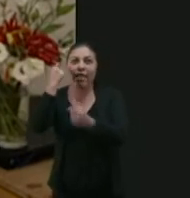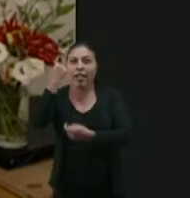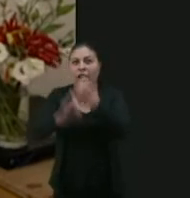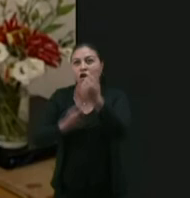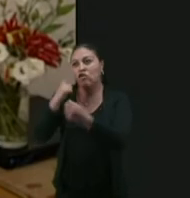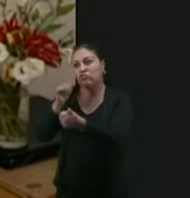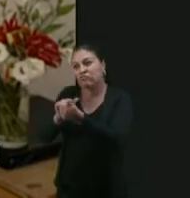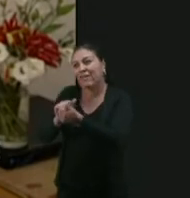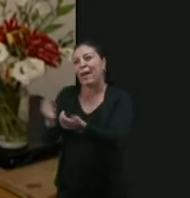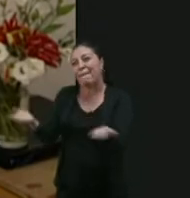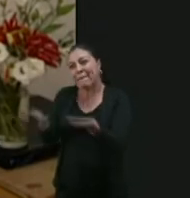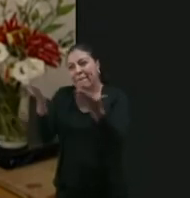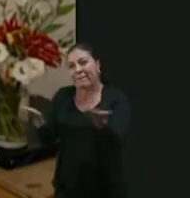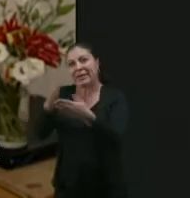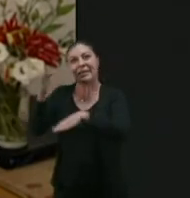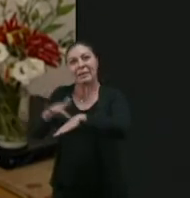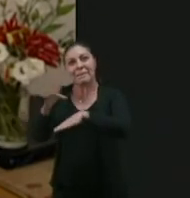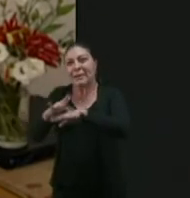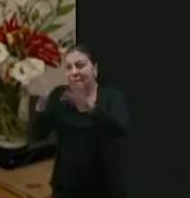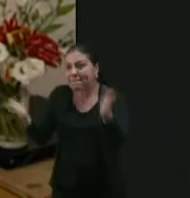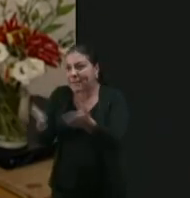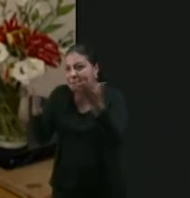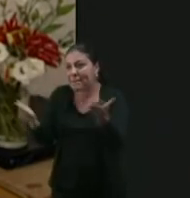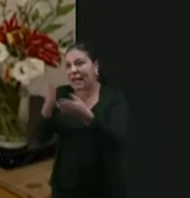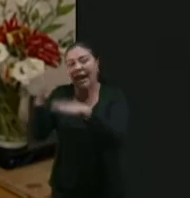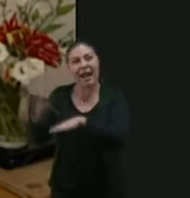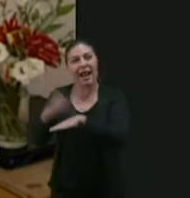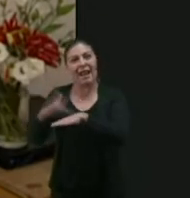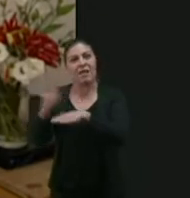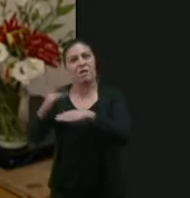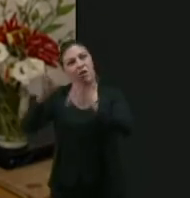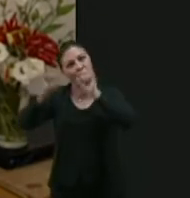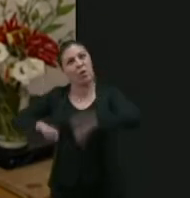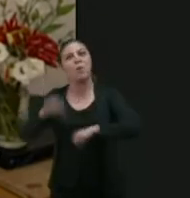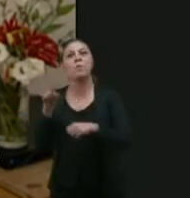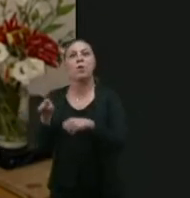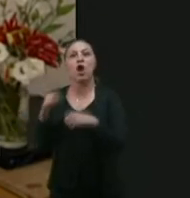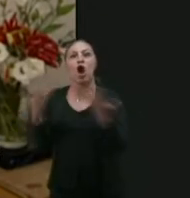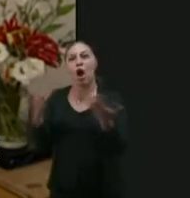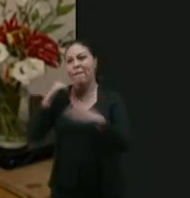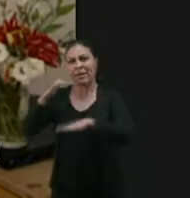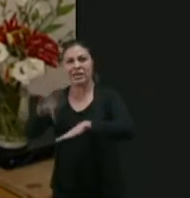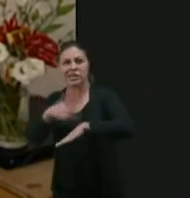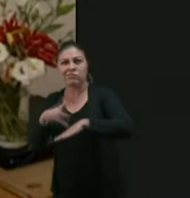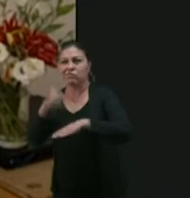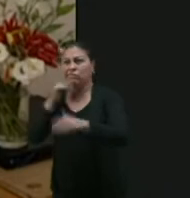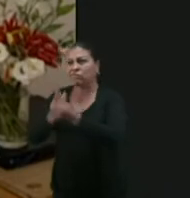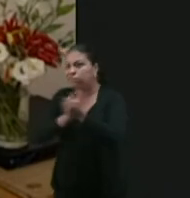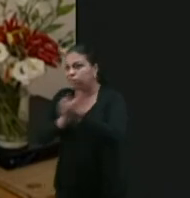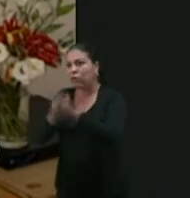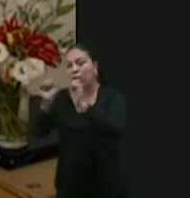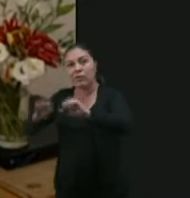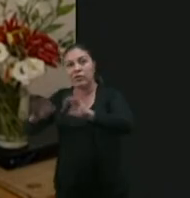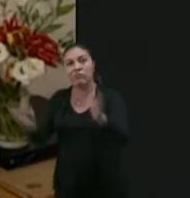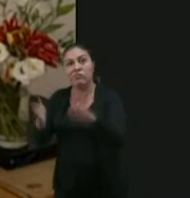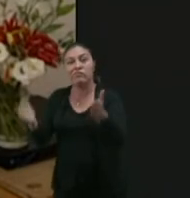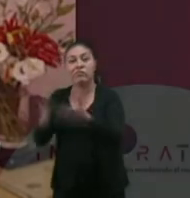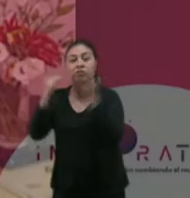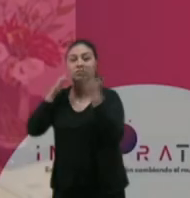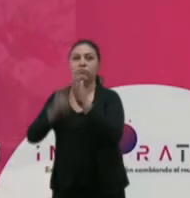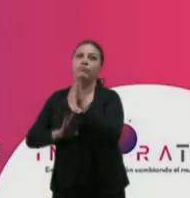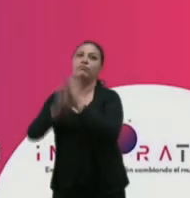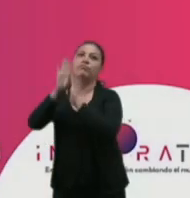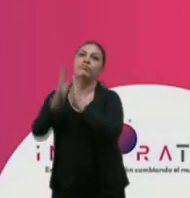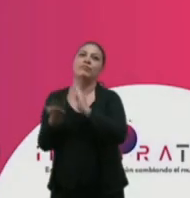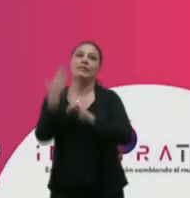animarlos, llevarlos y darle mentoría, llevarlos a que tengan éxito.